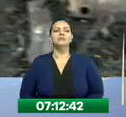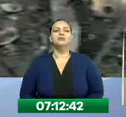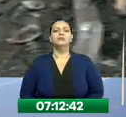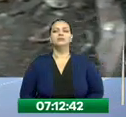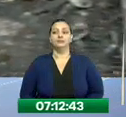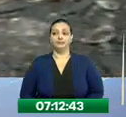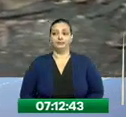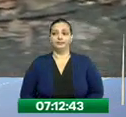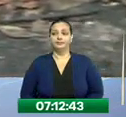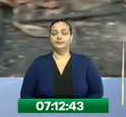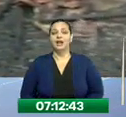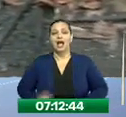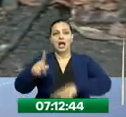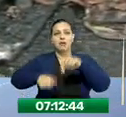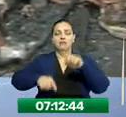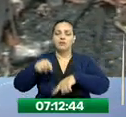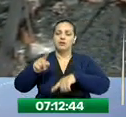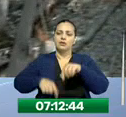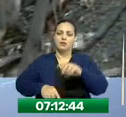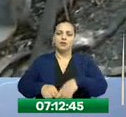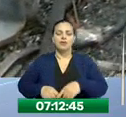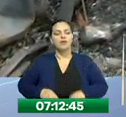alrededores.